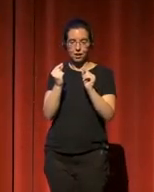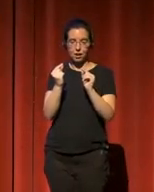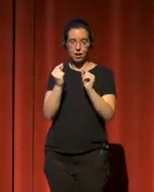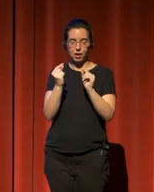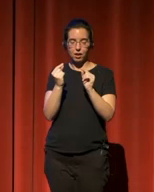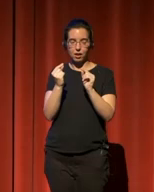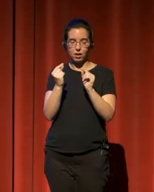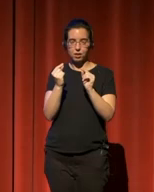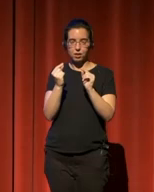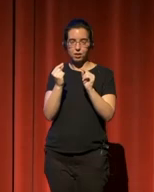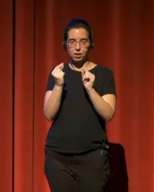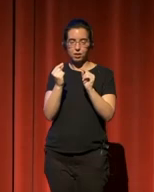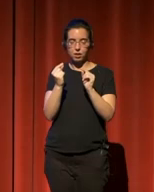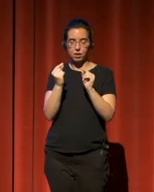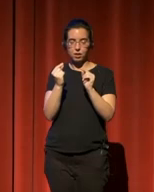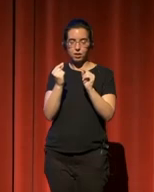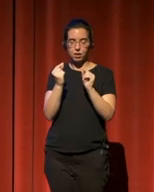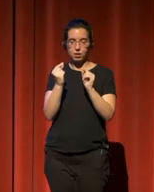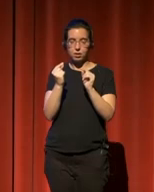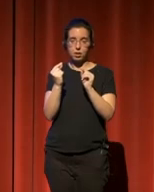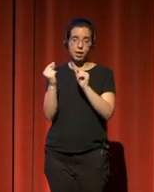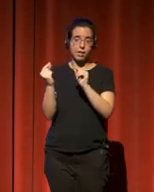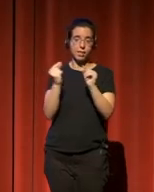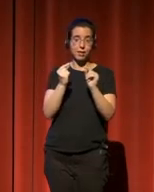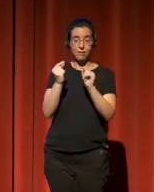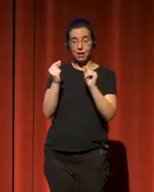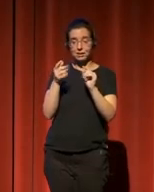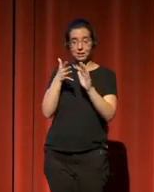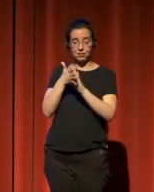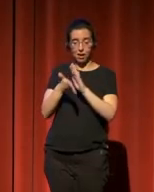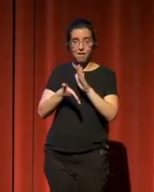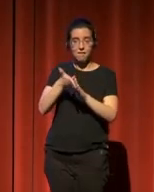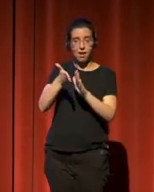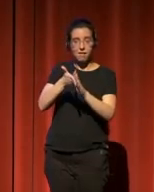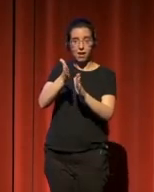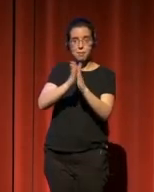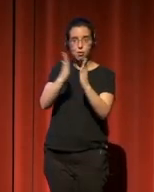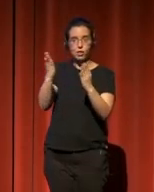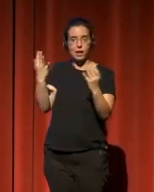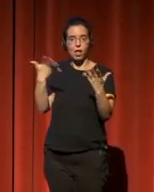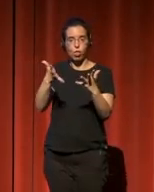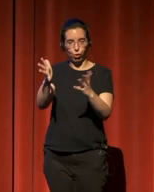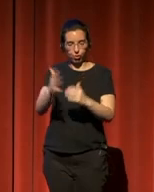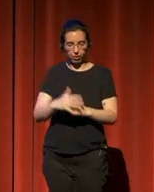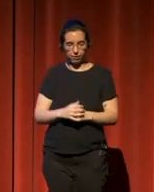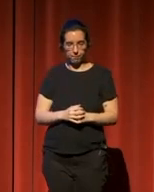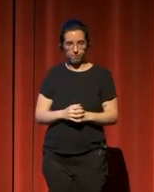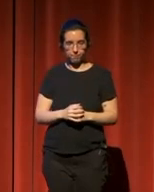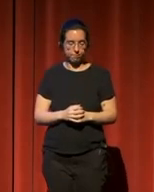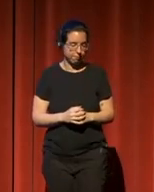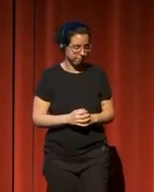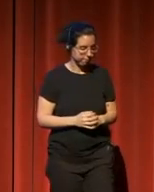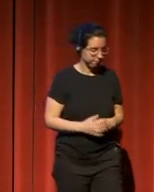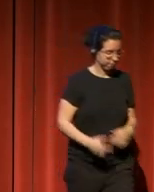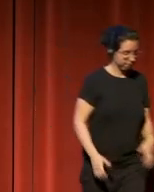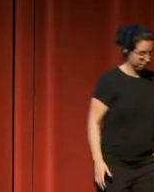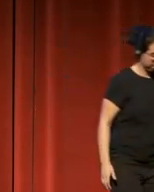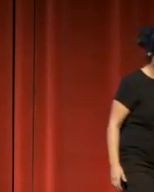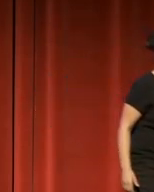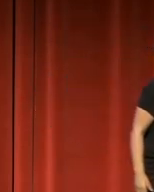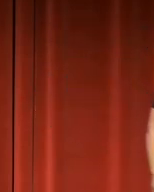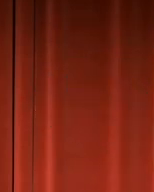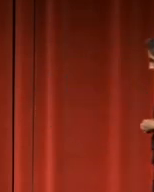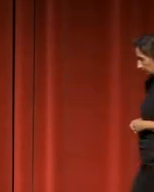eh digamos o sobre desde Hacia dónde hoy se dirige eh eem cuando trabajamos en participación ciudadana en